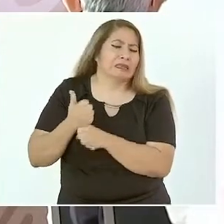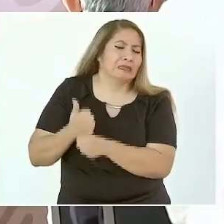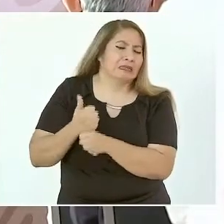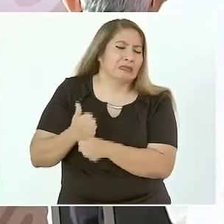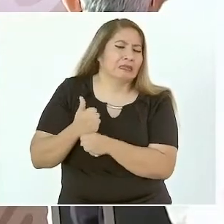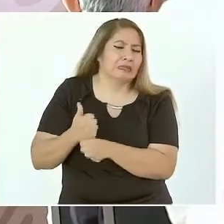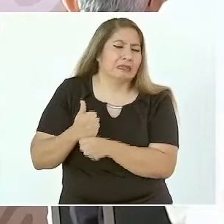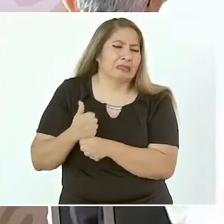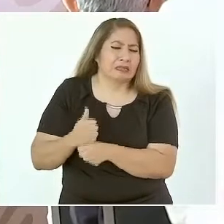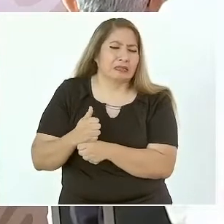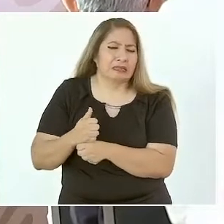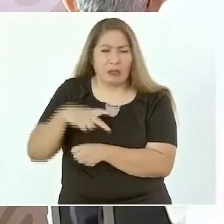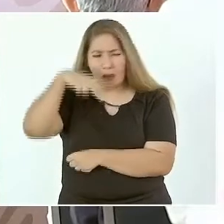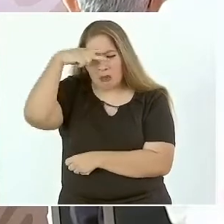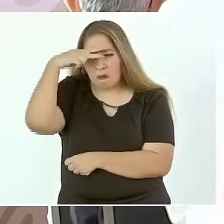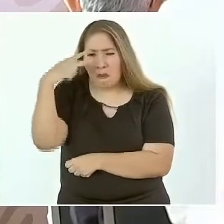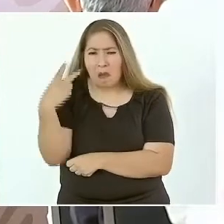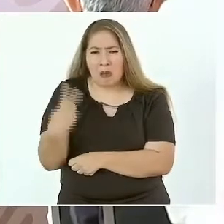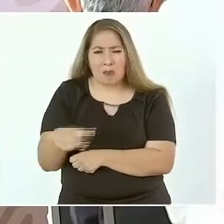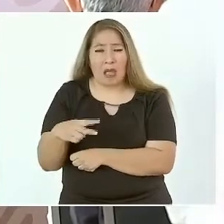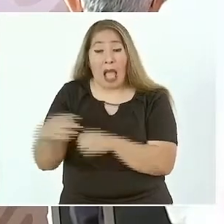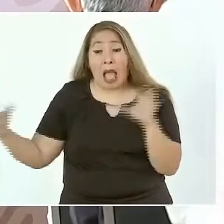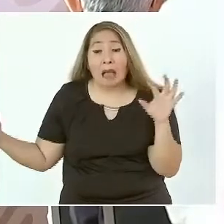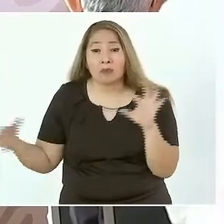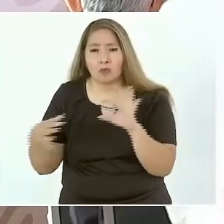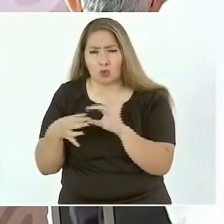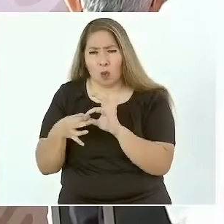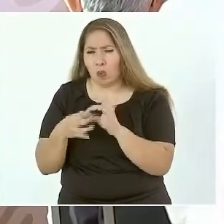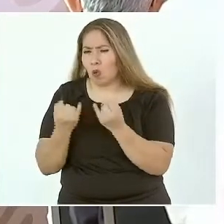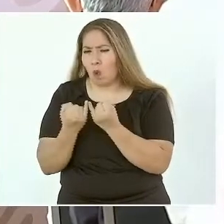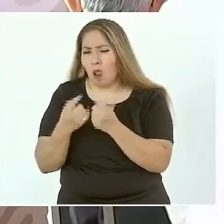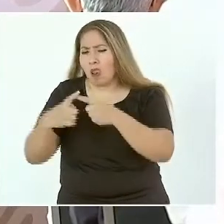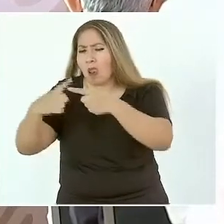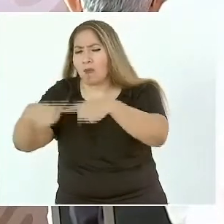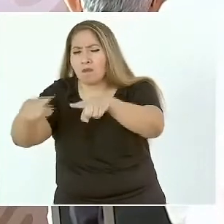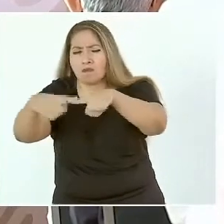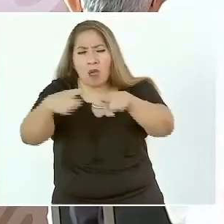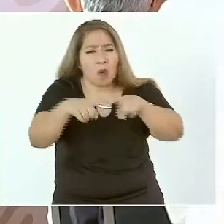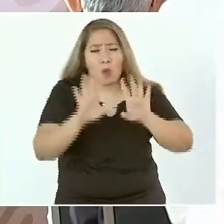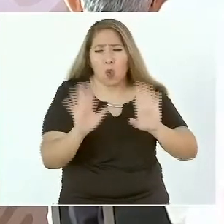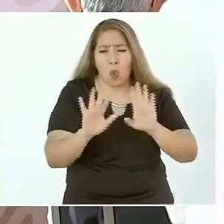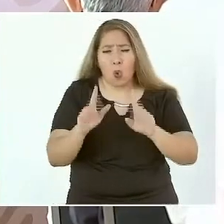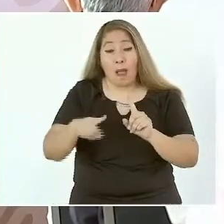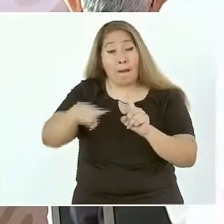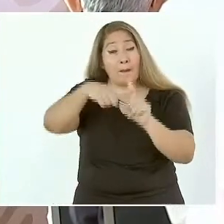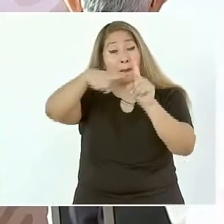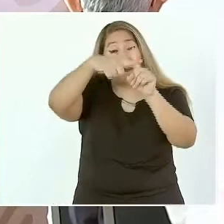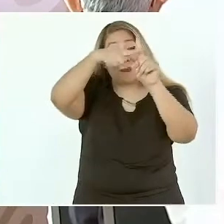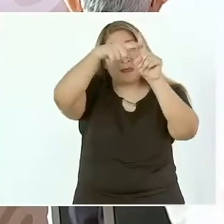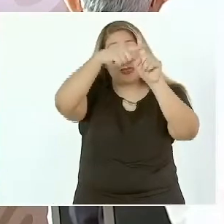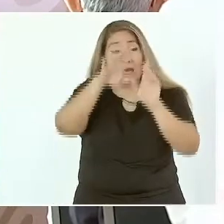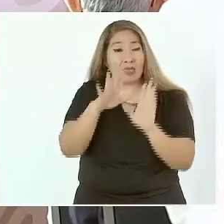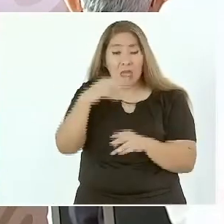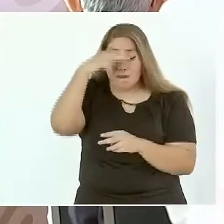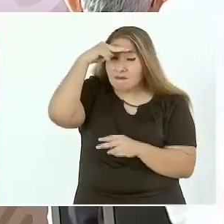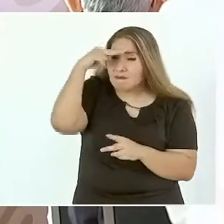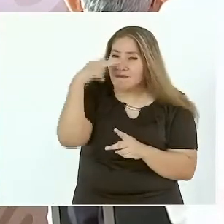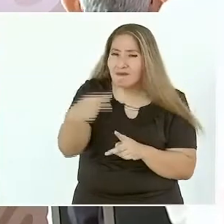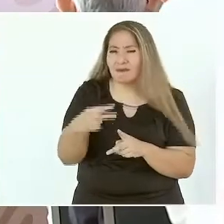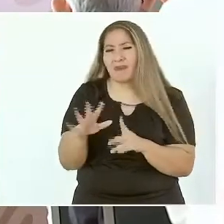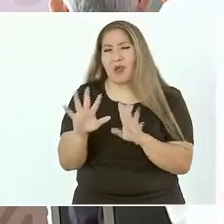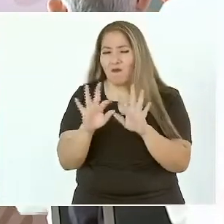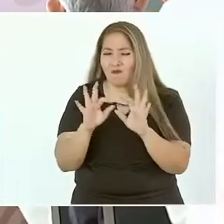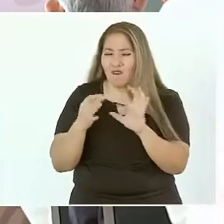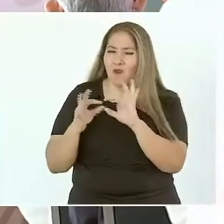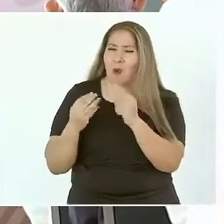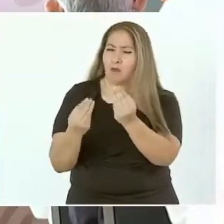otro un nosotros, no permite ver que la diversidad suma, aporta, enriquece y que México está formado también